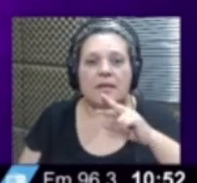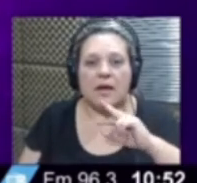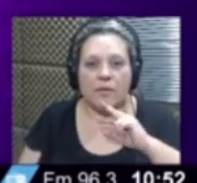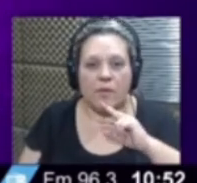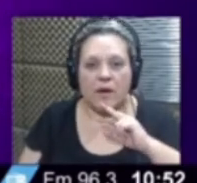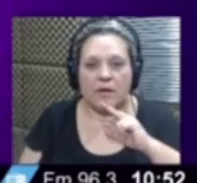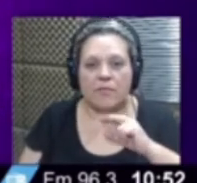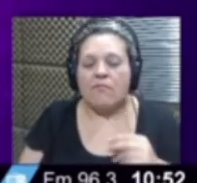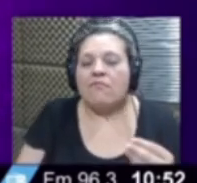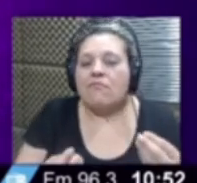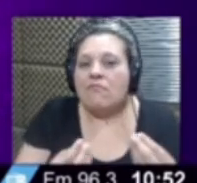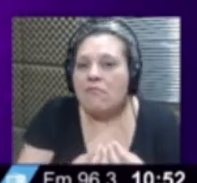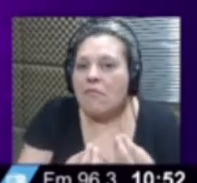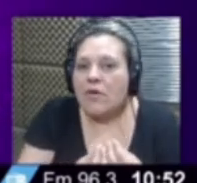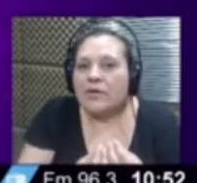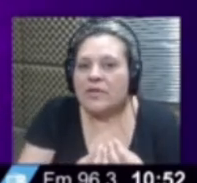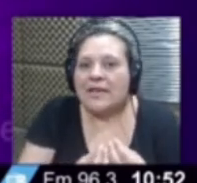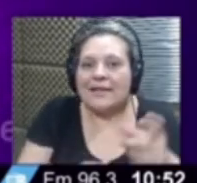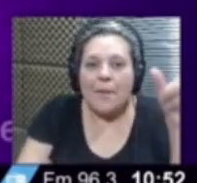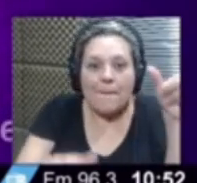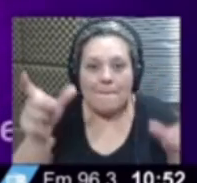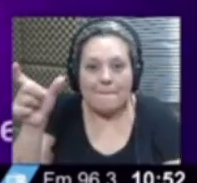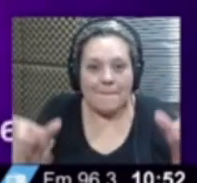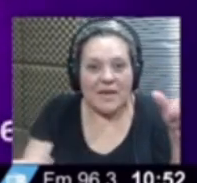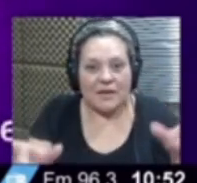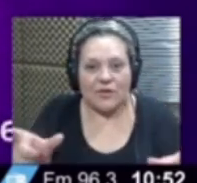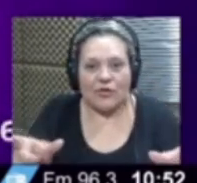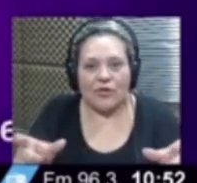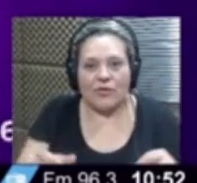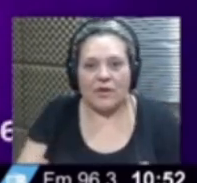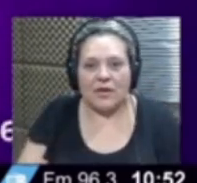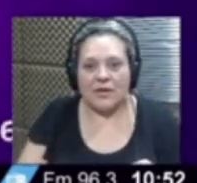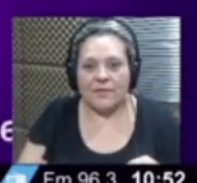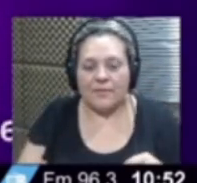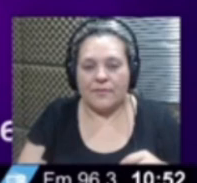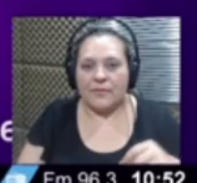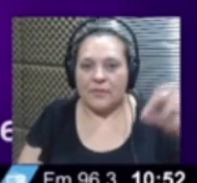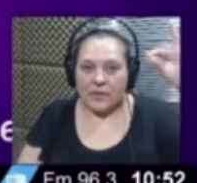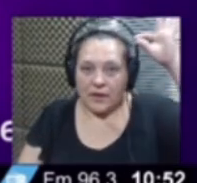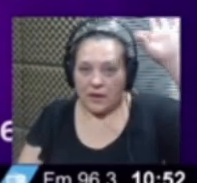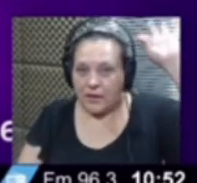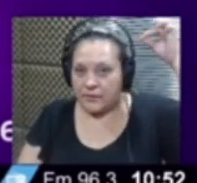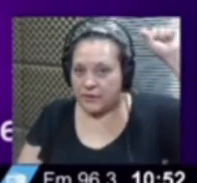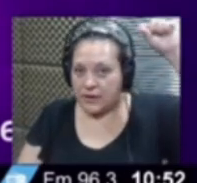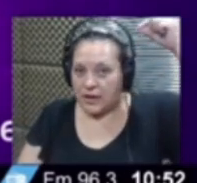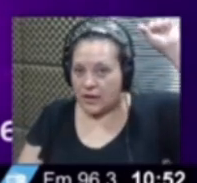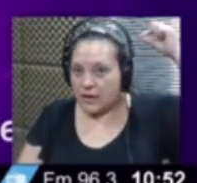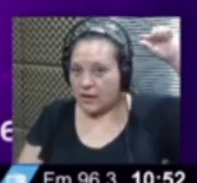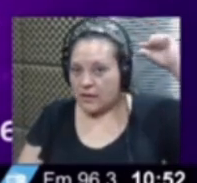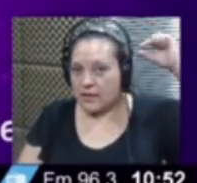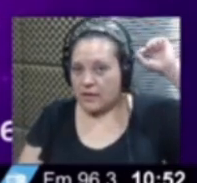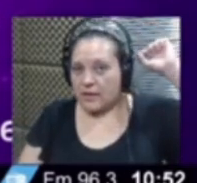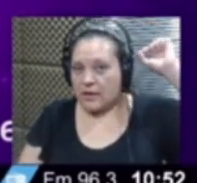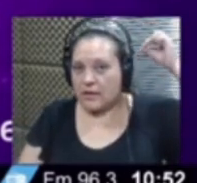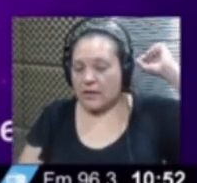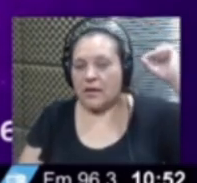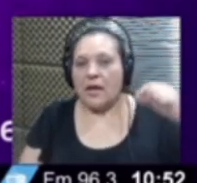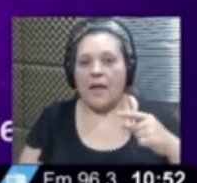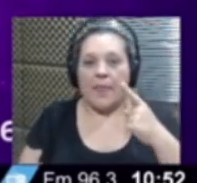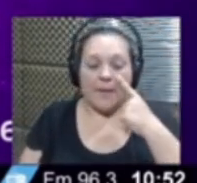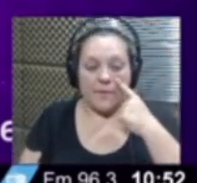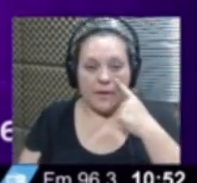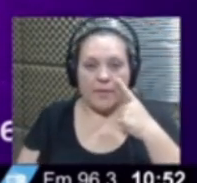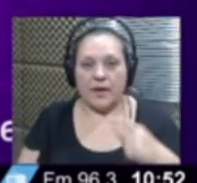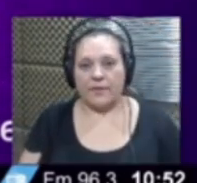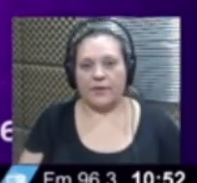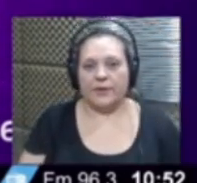años que hay hermanos africanos, estamos nosotros también. Y ya Está bueno